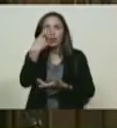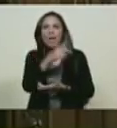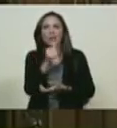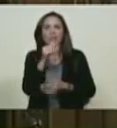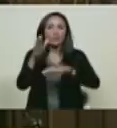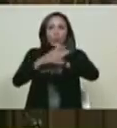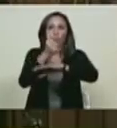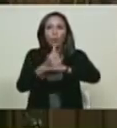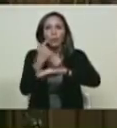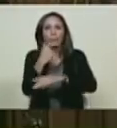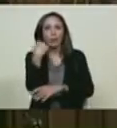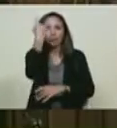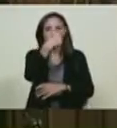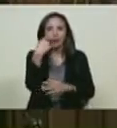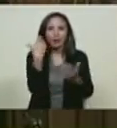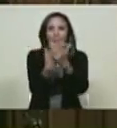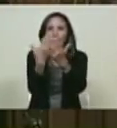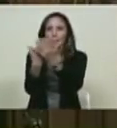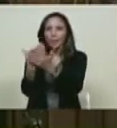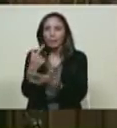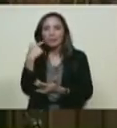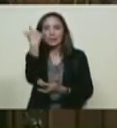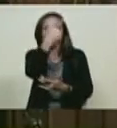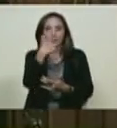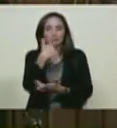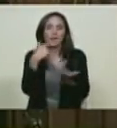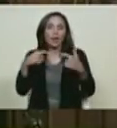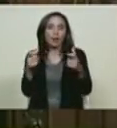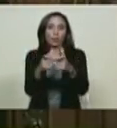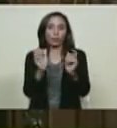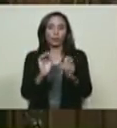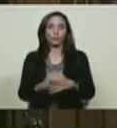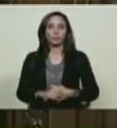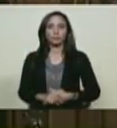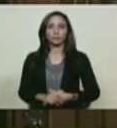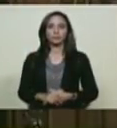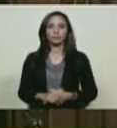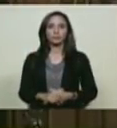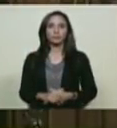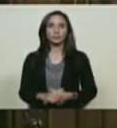participaron en las reuniones de la conspiración.